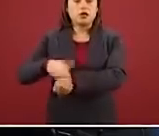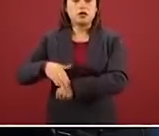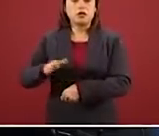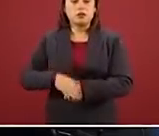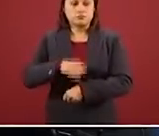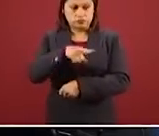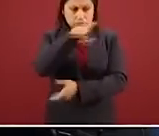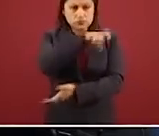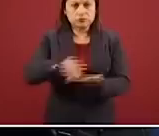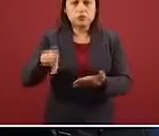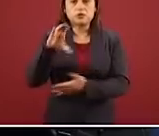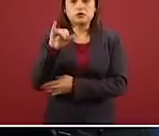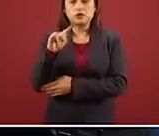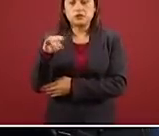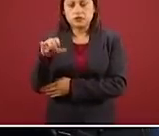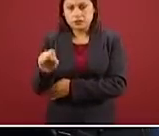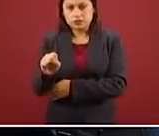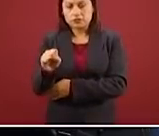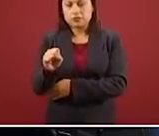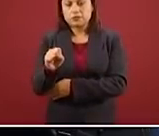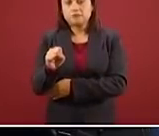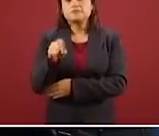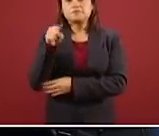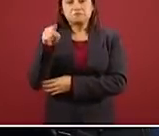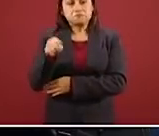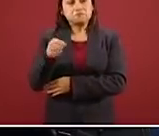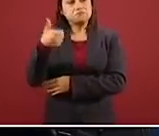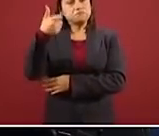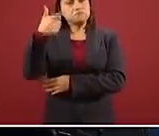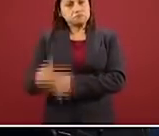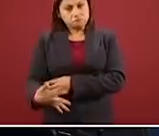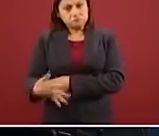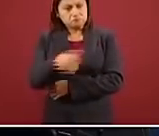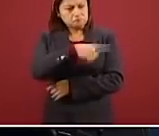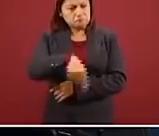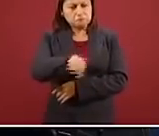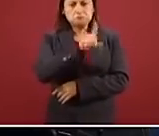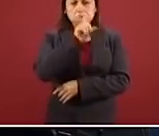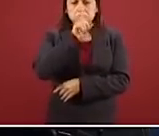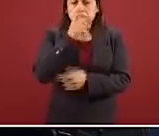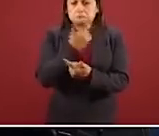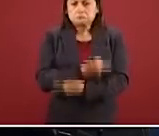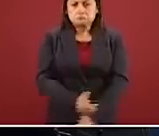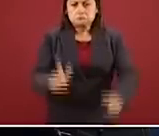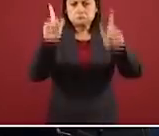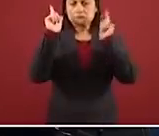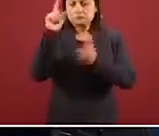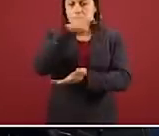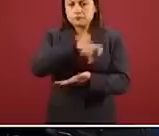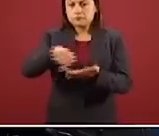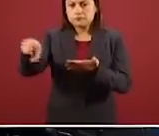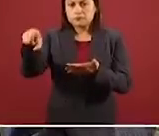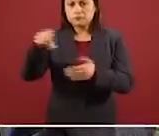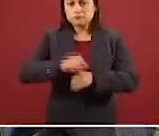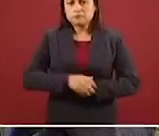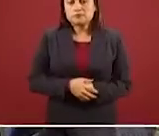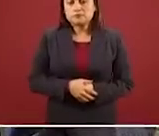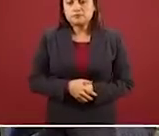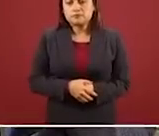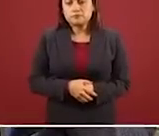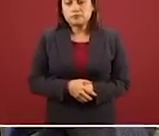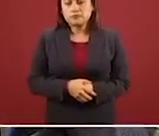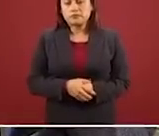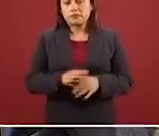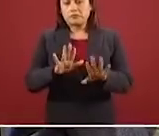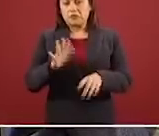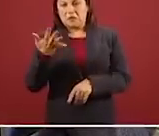directos, que son muy, muy baratos, que cualquiera podría comprar. Si se toma en cuenta que